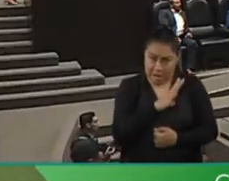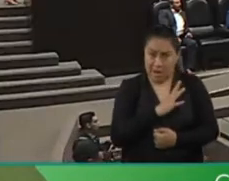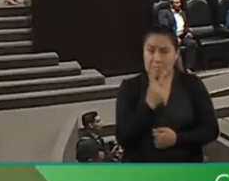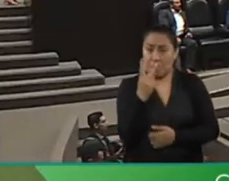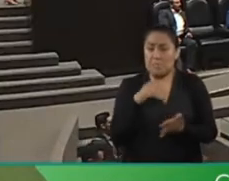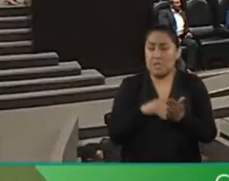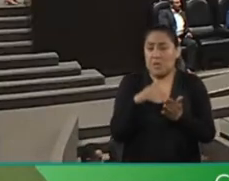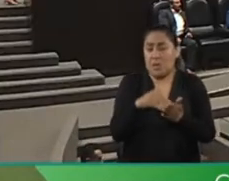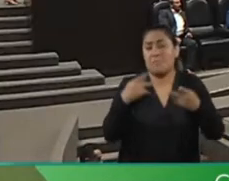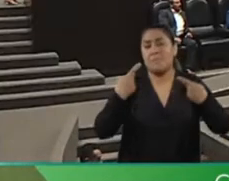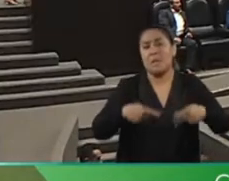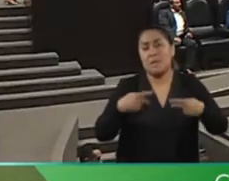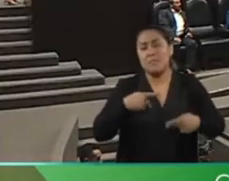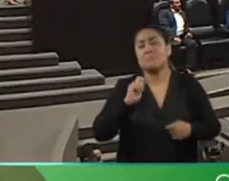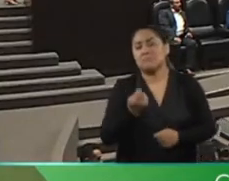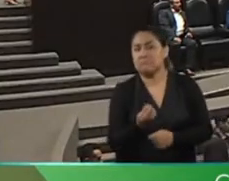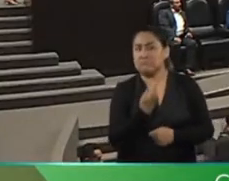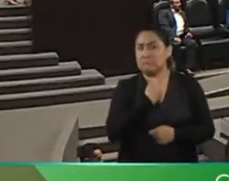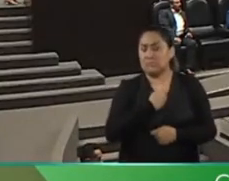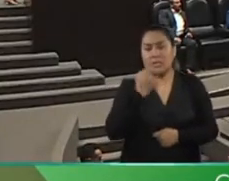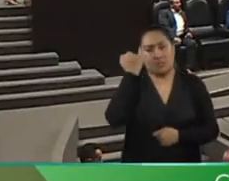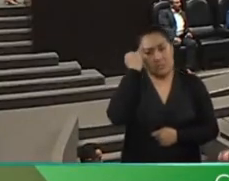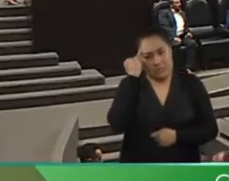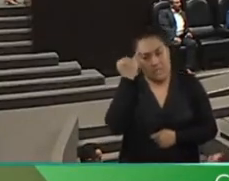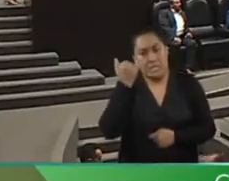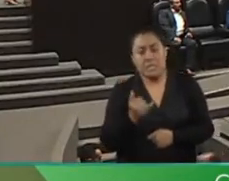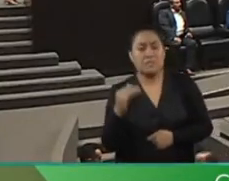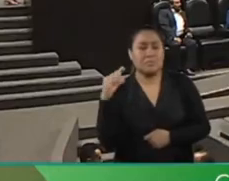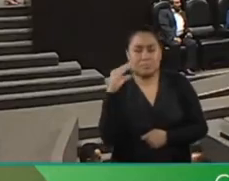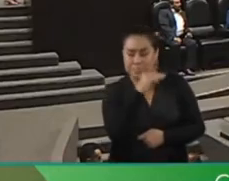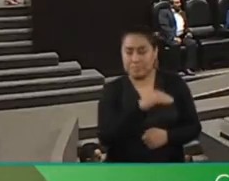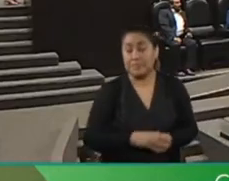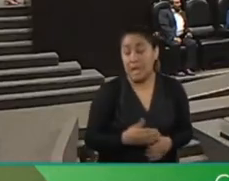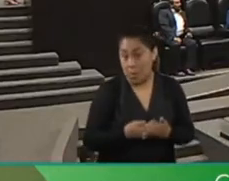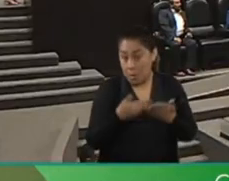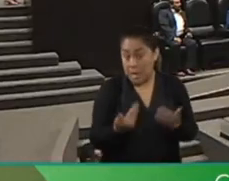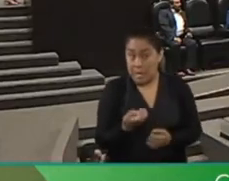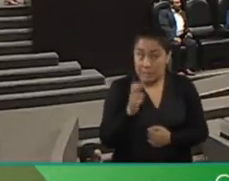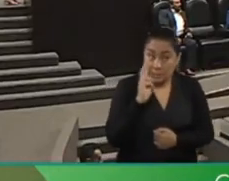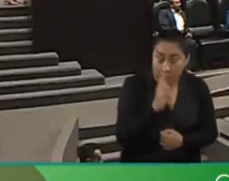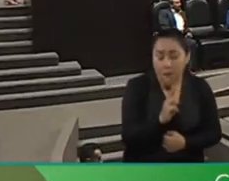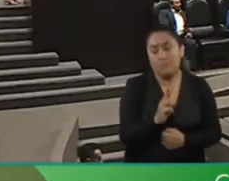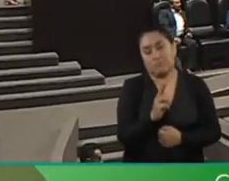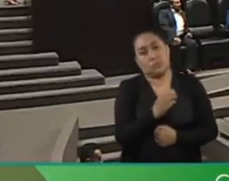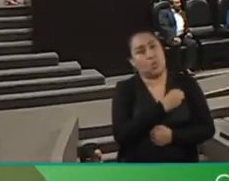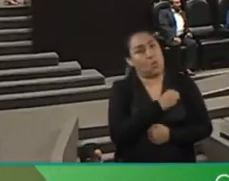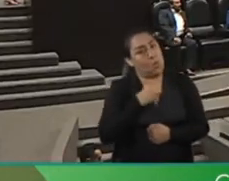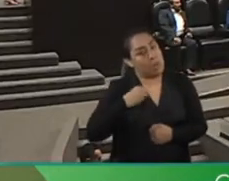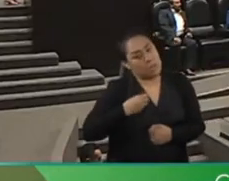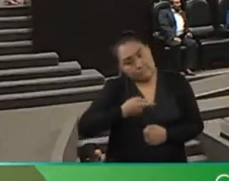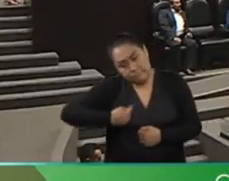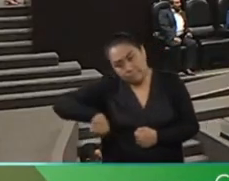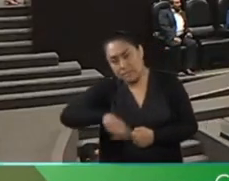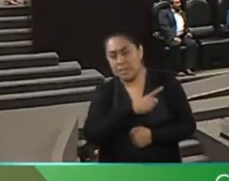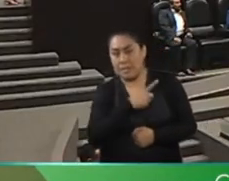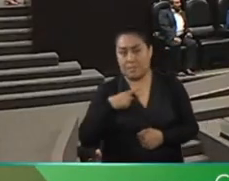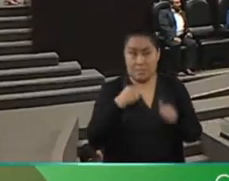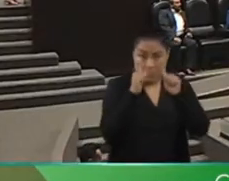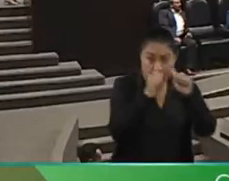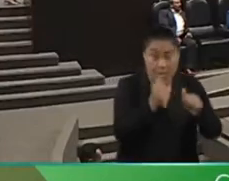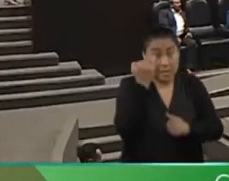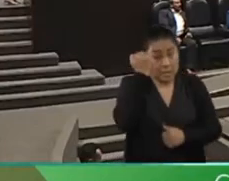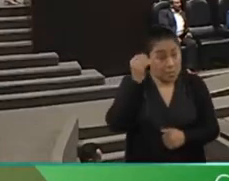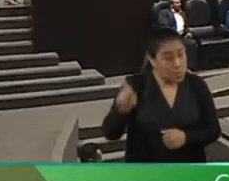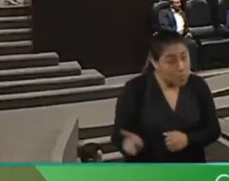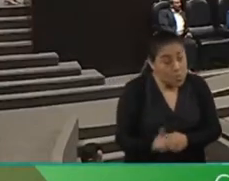reconocen como indígenas y afromexicanos. Pero bueno, oye, esta realidad nos impone una obligación moral y legal. Joder, si me queréis insultar por